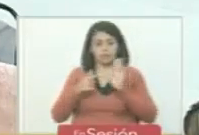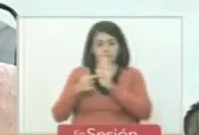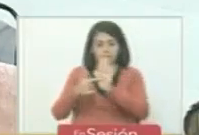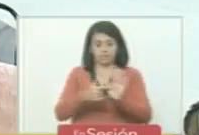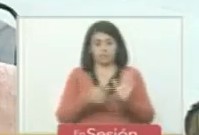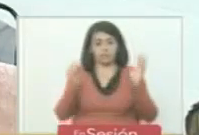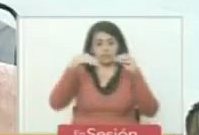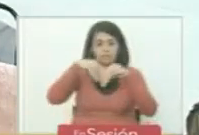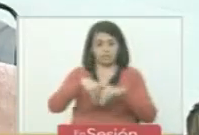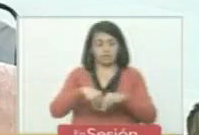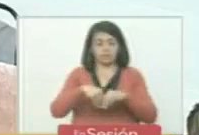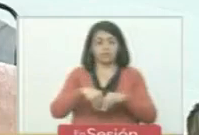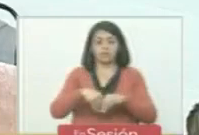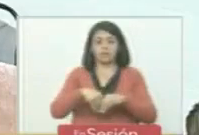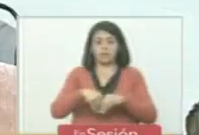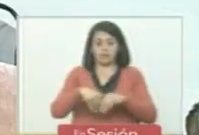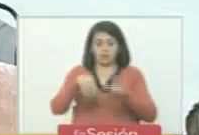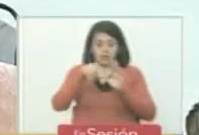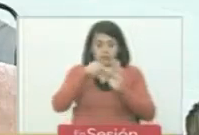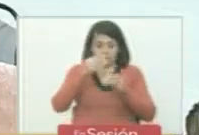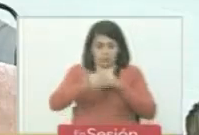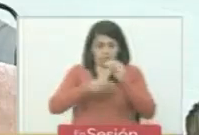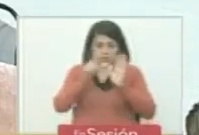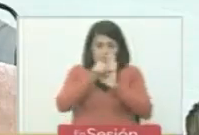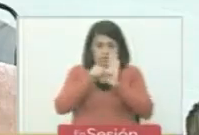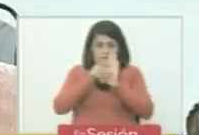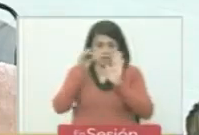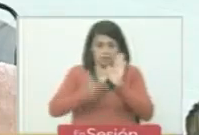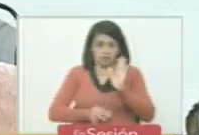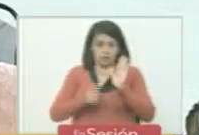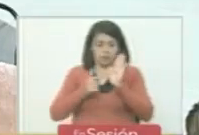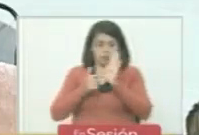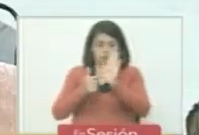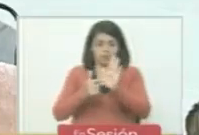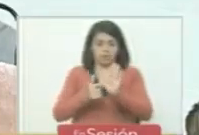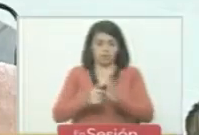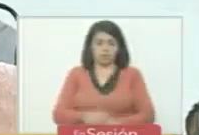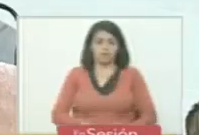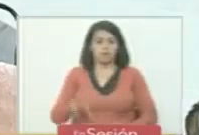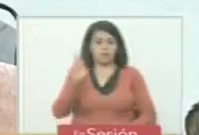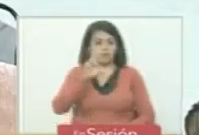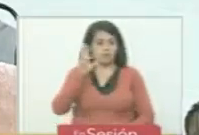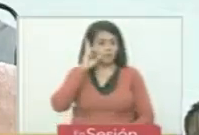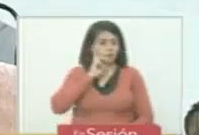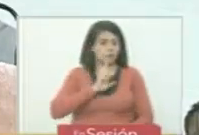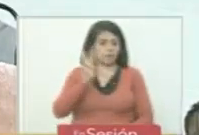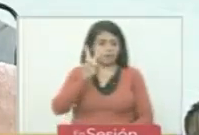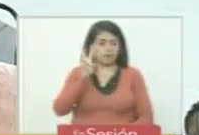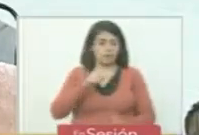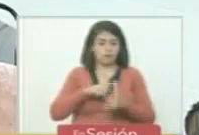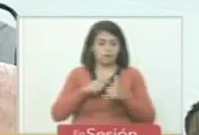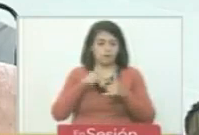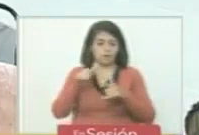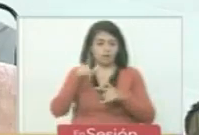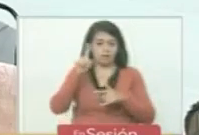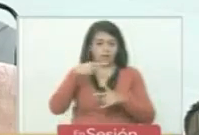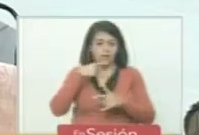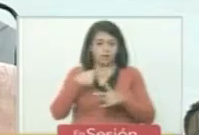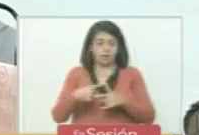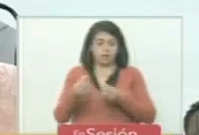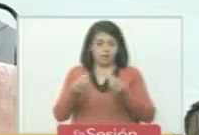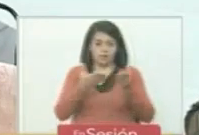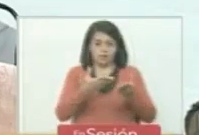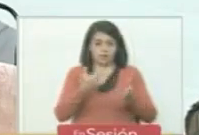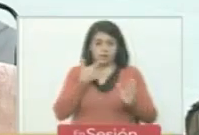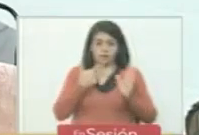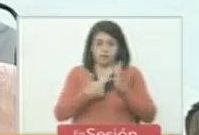presente acuerdo mediante publicación en Gaceta Oficial de la República Bolivariana de Venezuela y dar